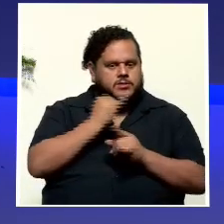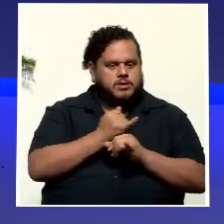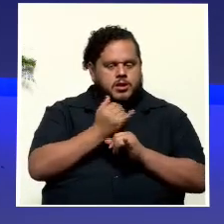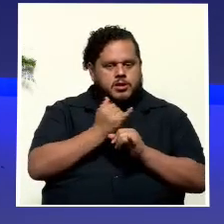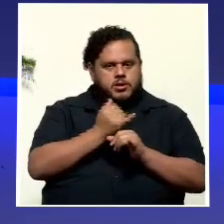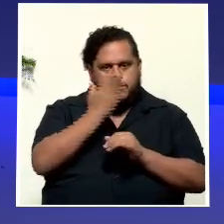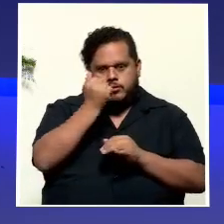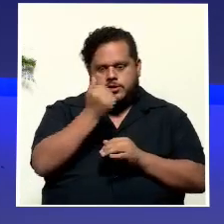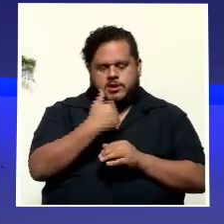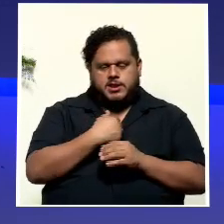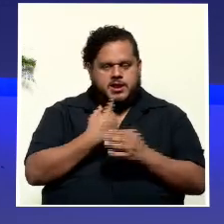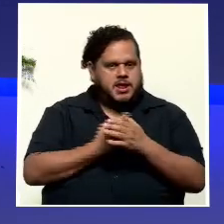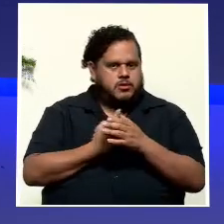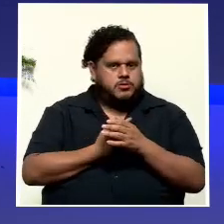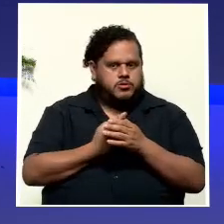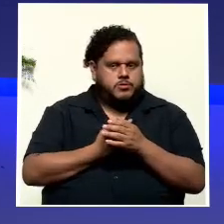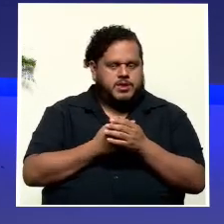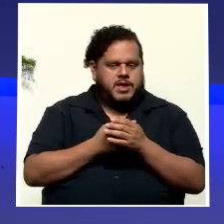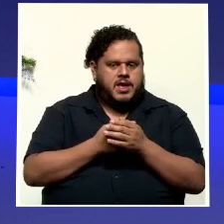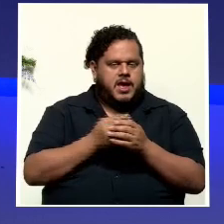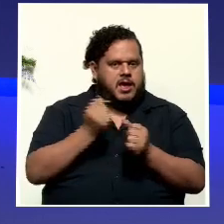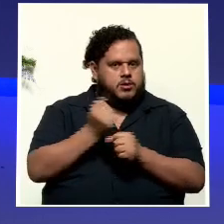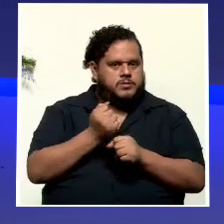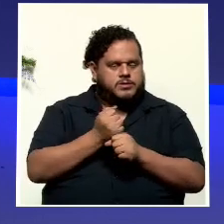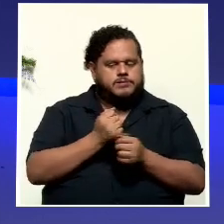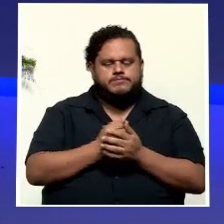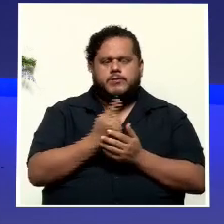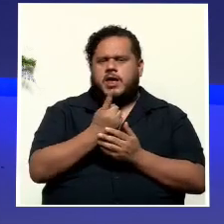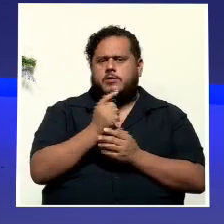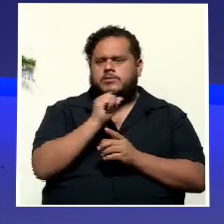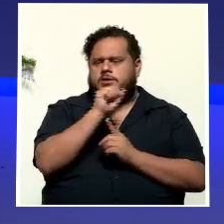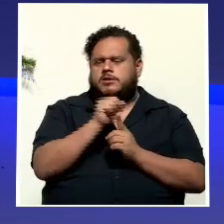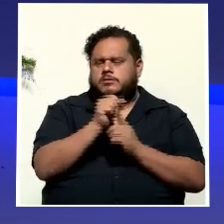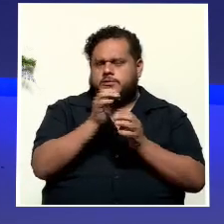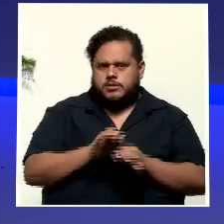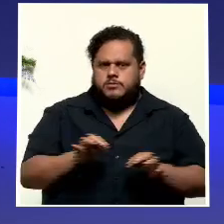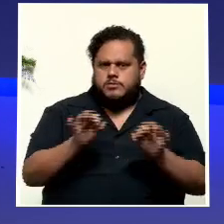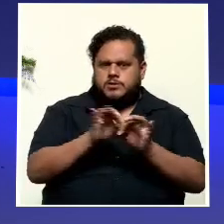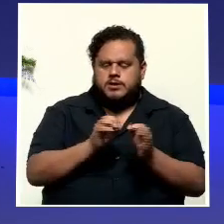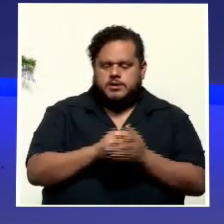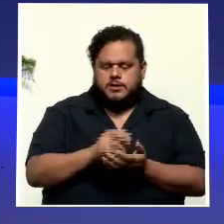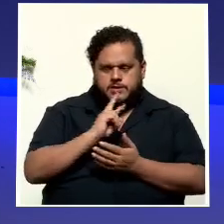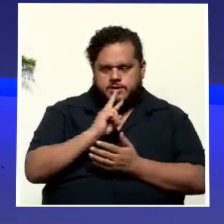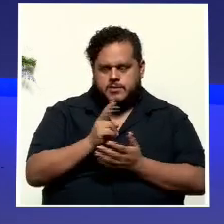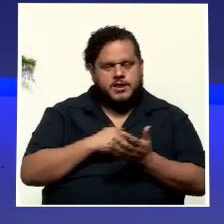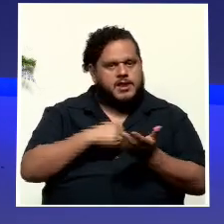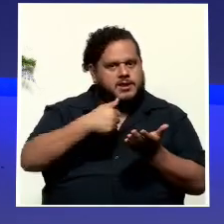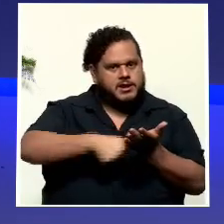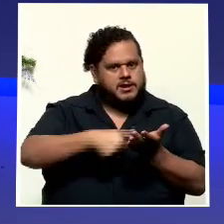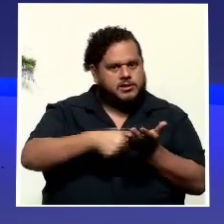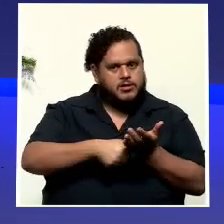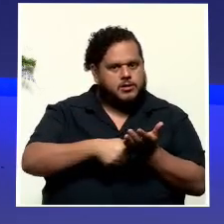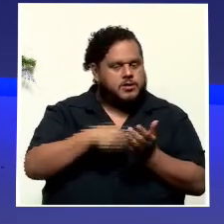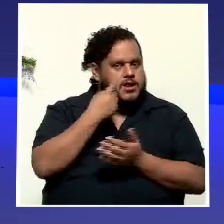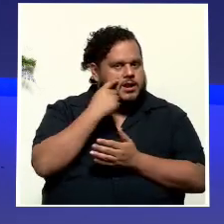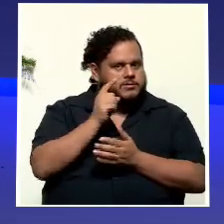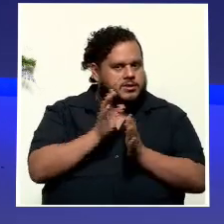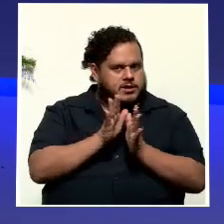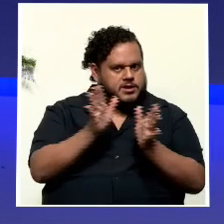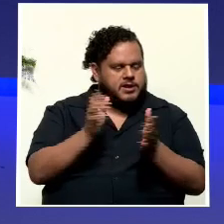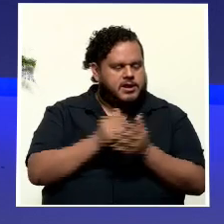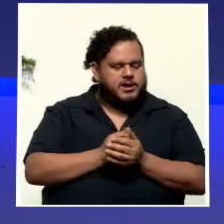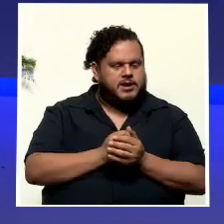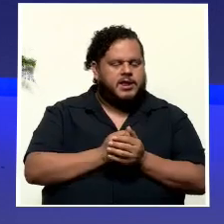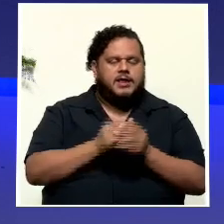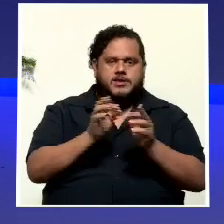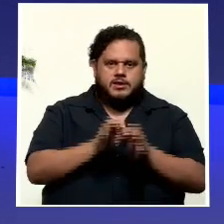autonomía operativa, ¿verdad? Hay una cosa muy importante, es que realmente la elección de la Fiscalía es